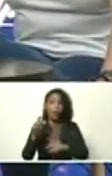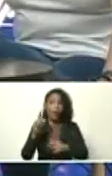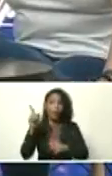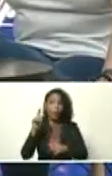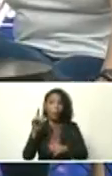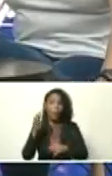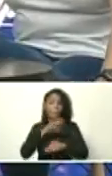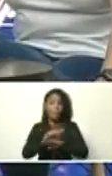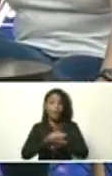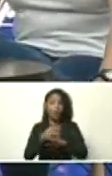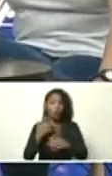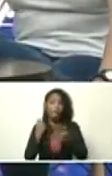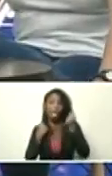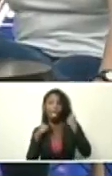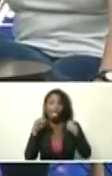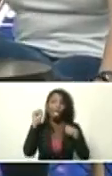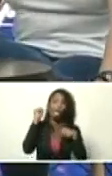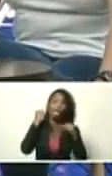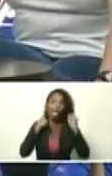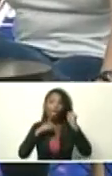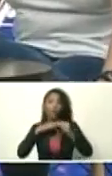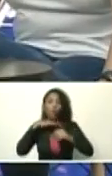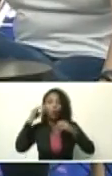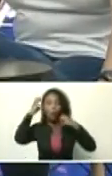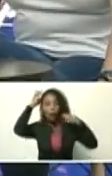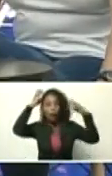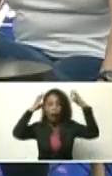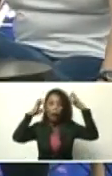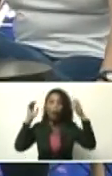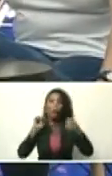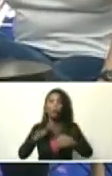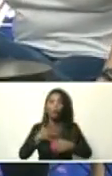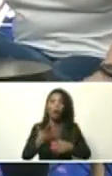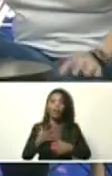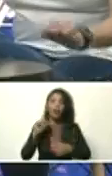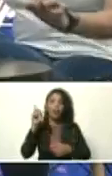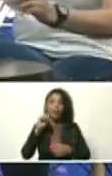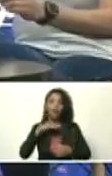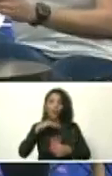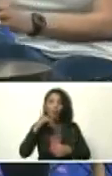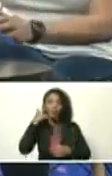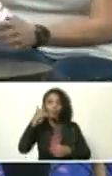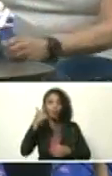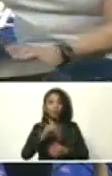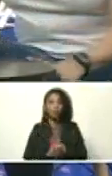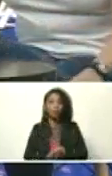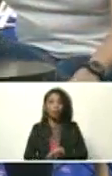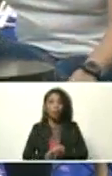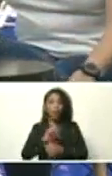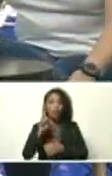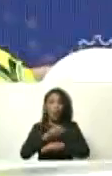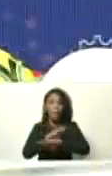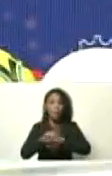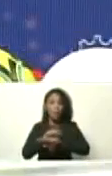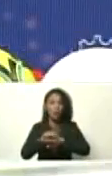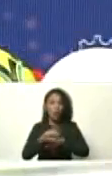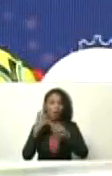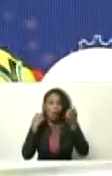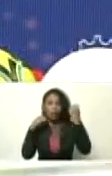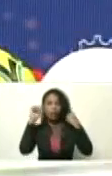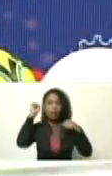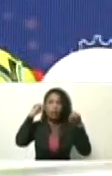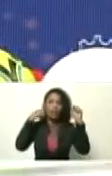ministro sí. O ministra interesado puede llamar a tu sí. teléfono. Pero tú eres ministro estresado, ¿por qué estás